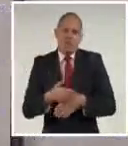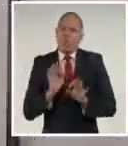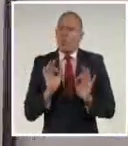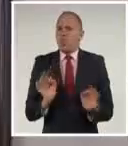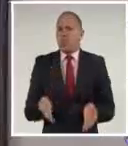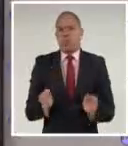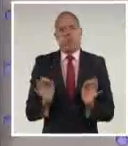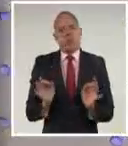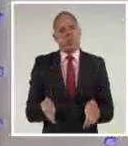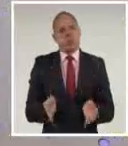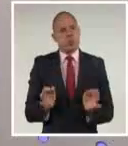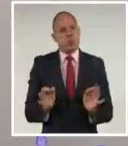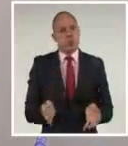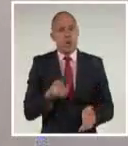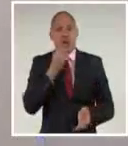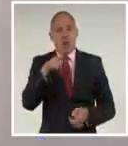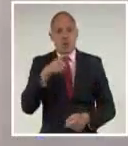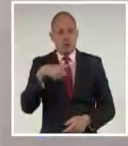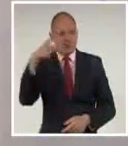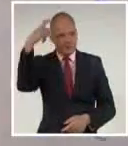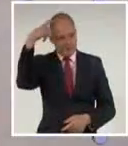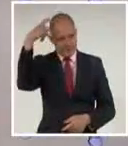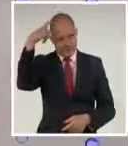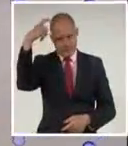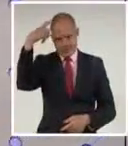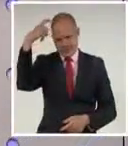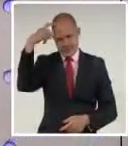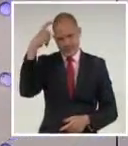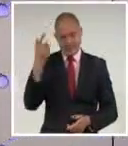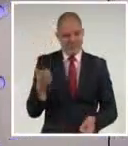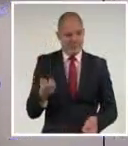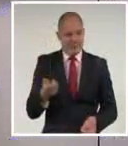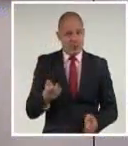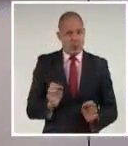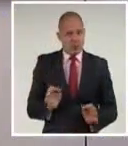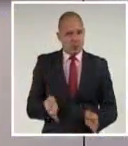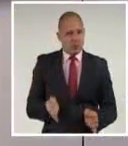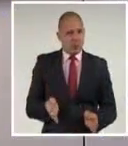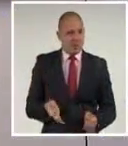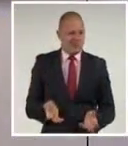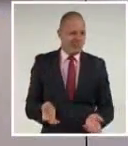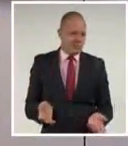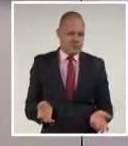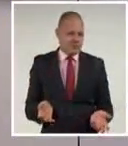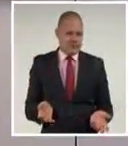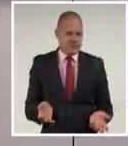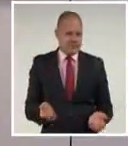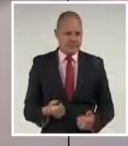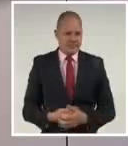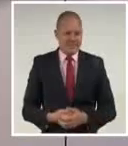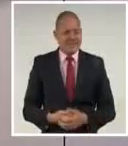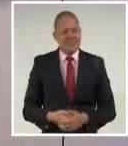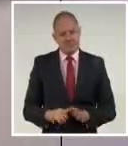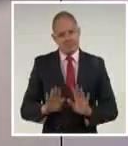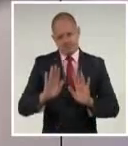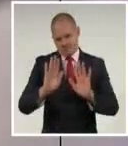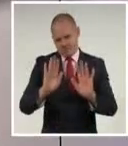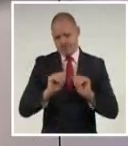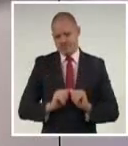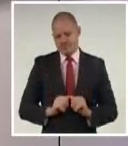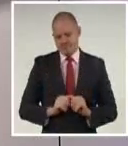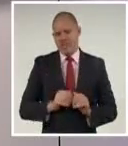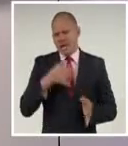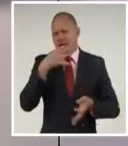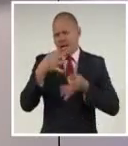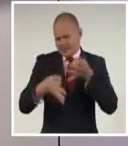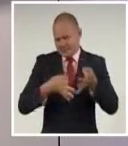televisión. Quizás usted piense que se habla demasiado, pero la verdad, quizás no hemos sabido explicar cuán